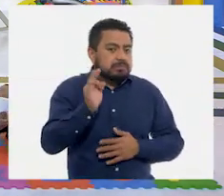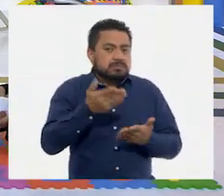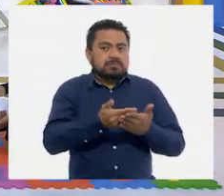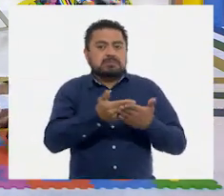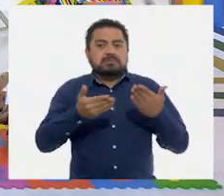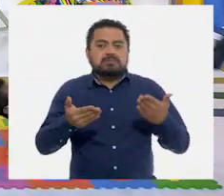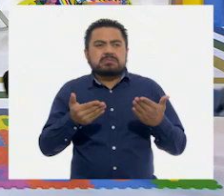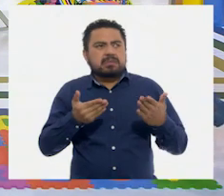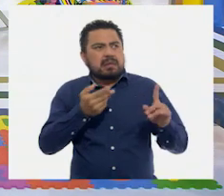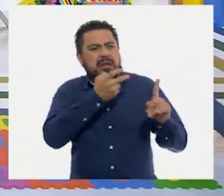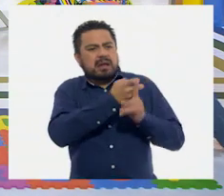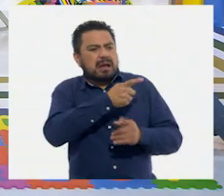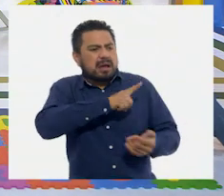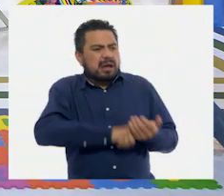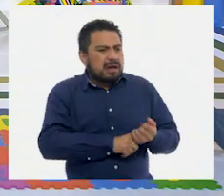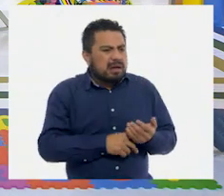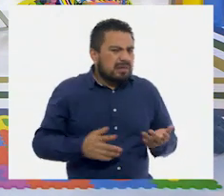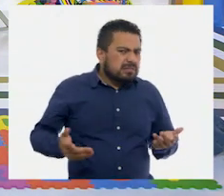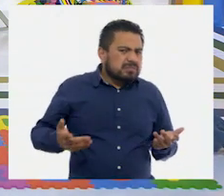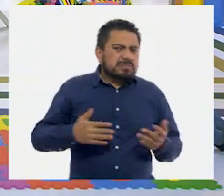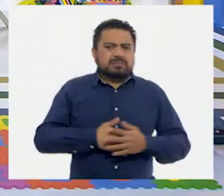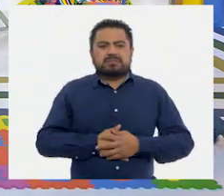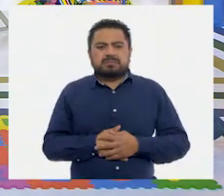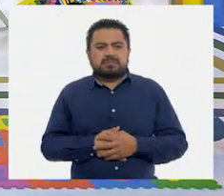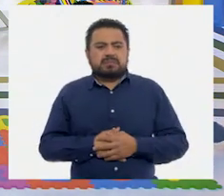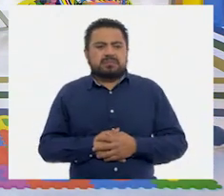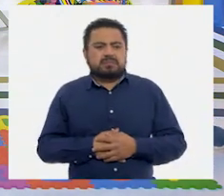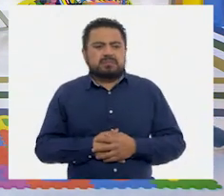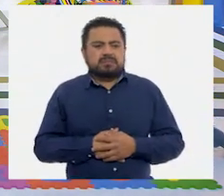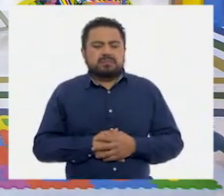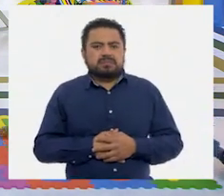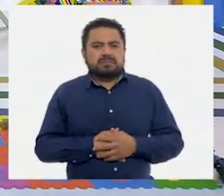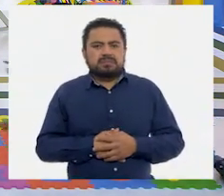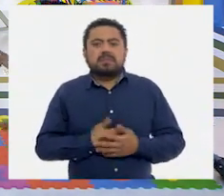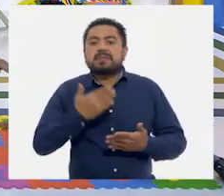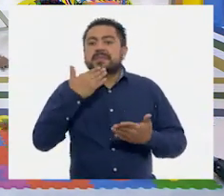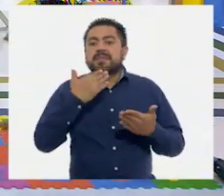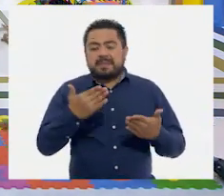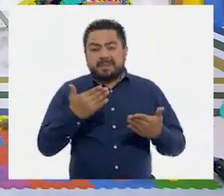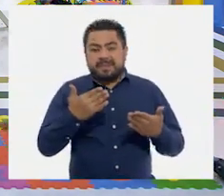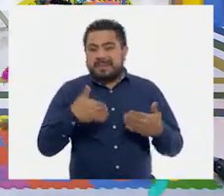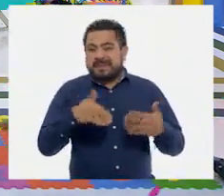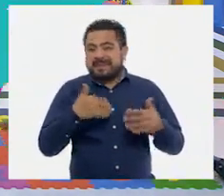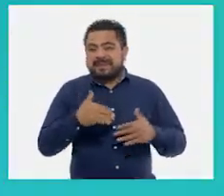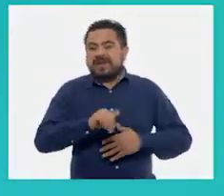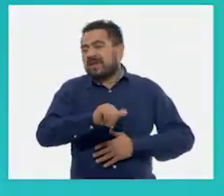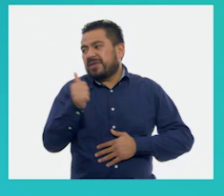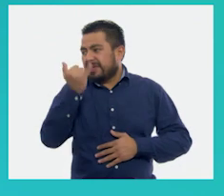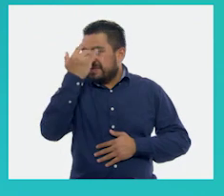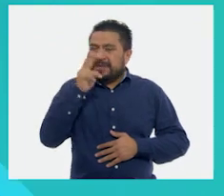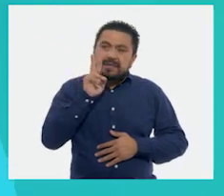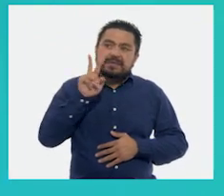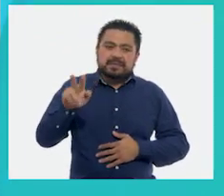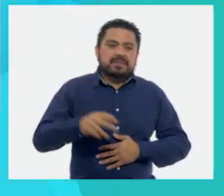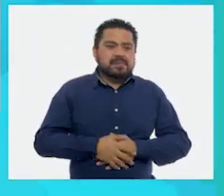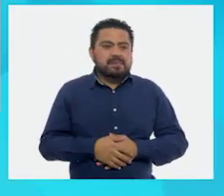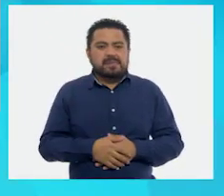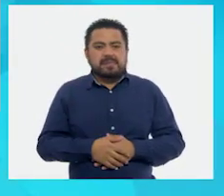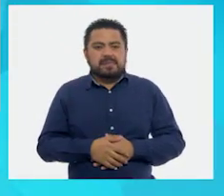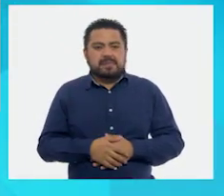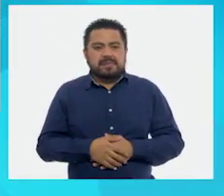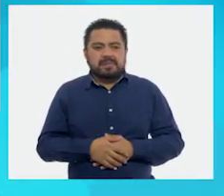entonces cinco, quería hacer así, rápido. No me puede parar. Bien, vamos con la siguiente escultura. Esta también